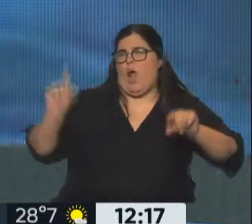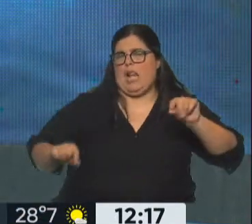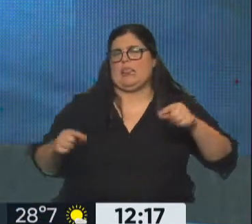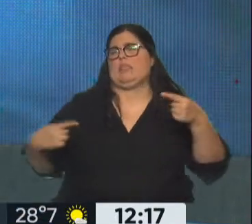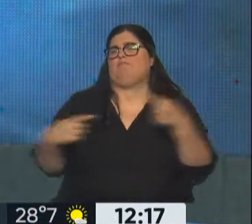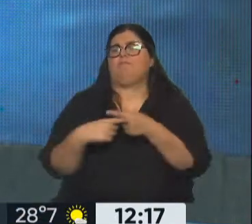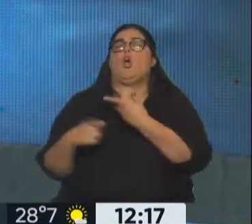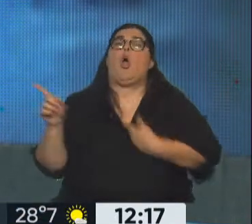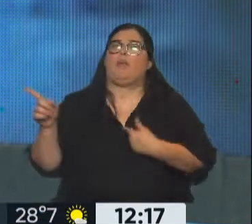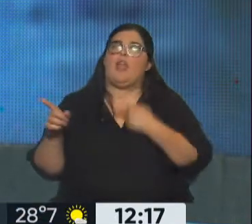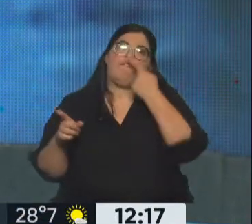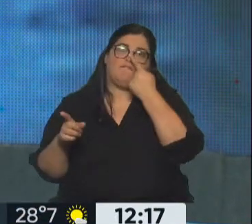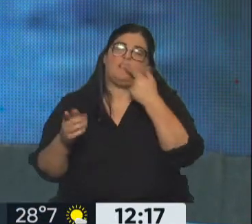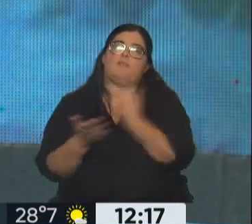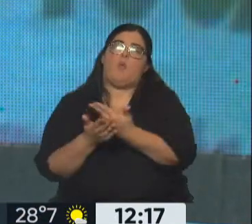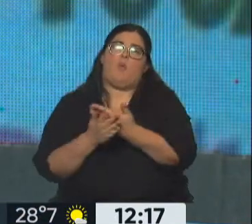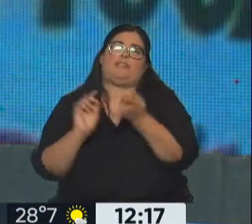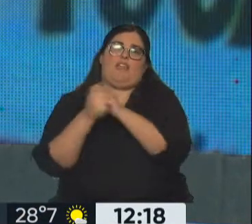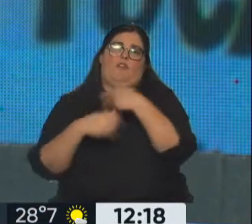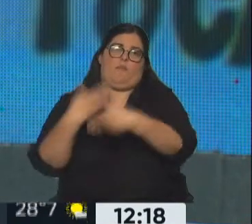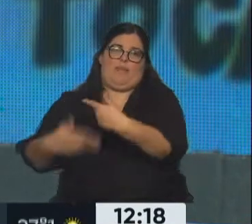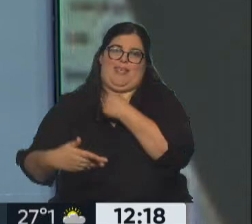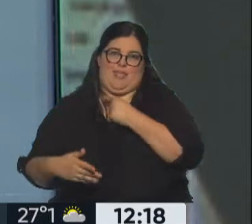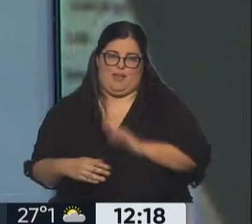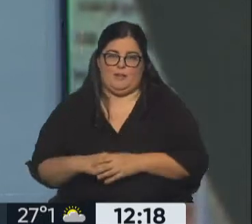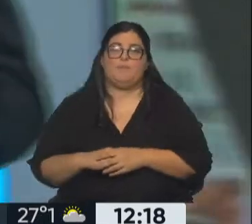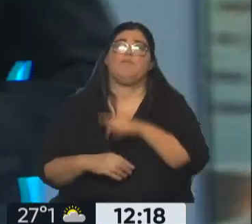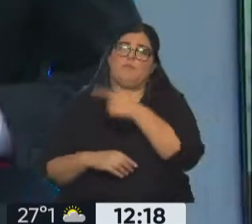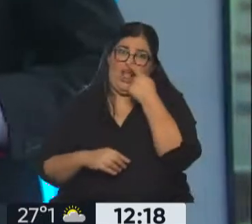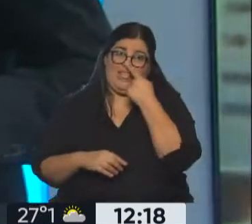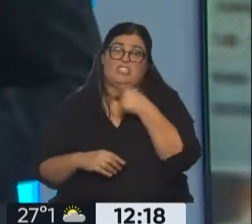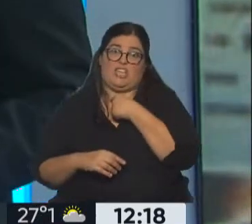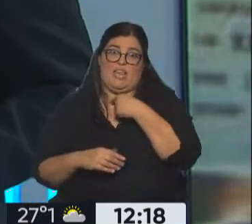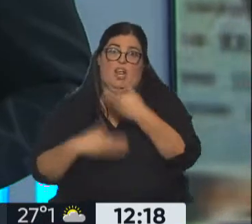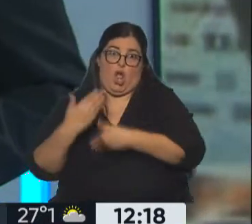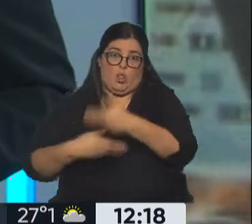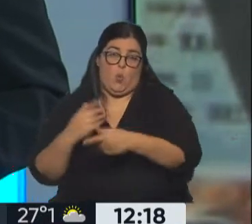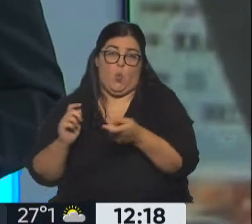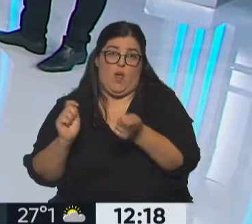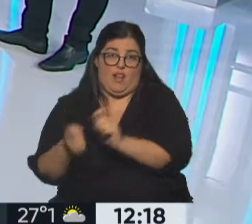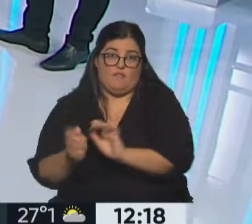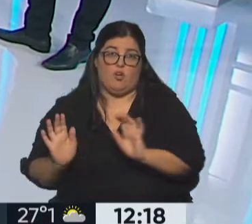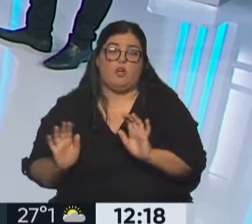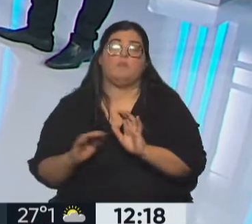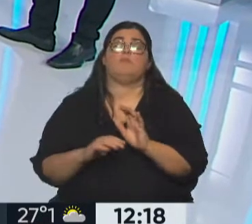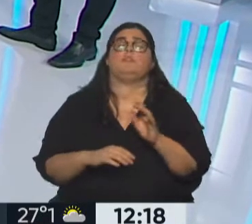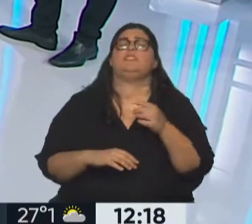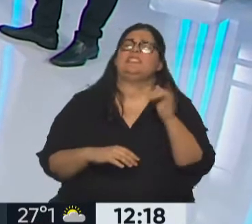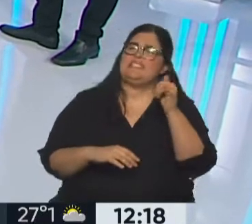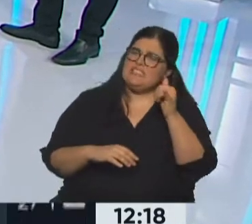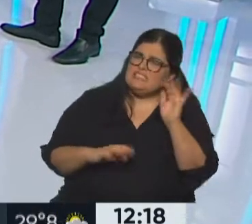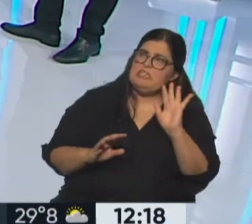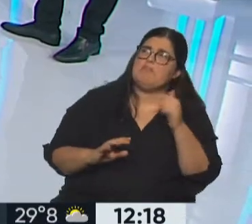tiene la intención de avanzar en esta reforma electoral. ¿Tiene la intención de avanzar, de seguir avanzando, de ver? Bueno, sí, yo